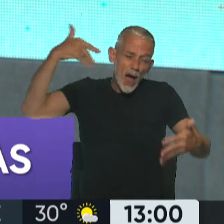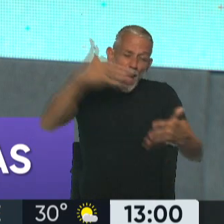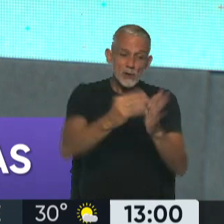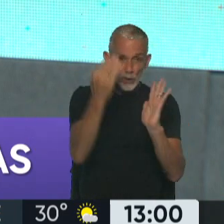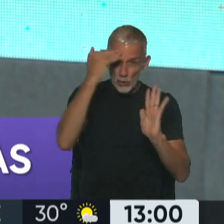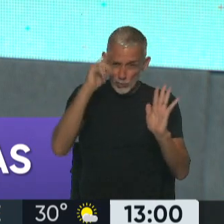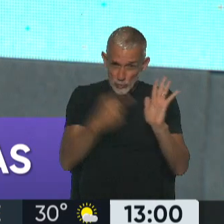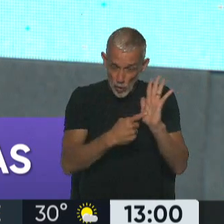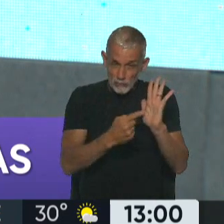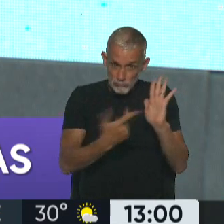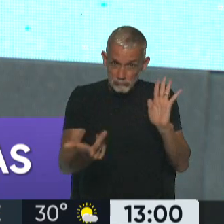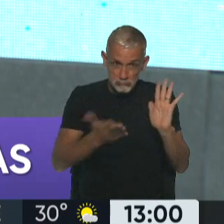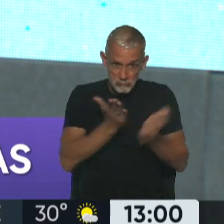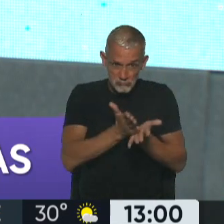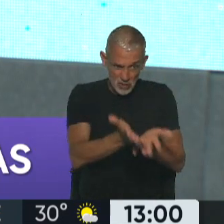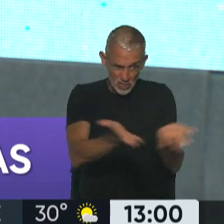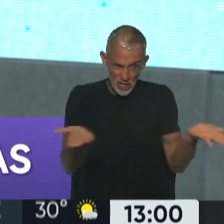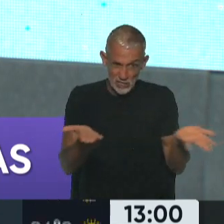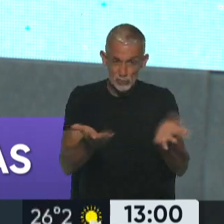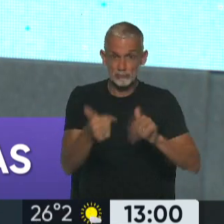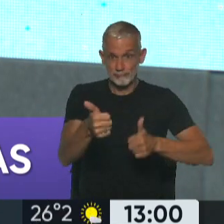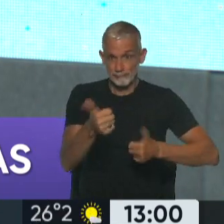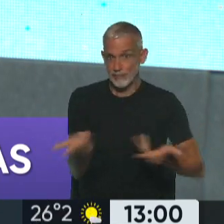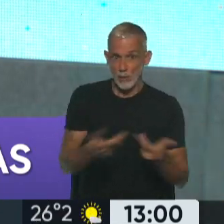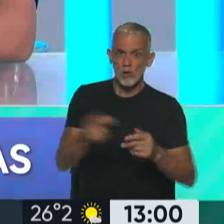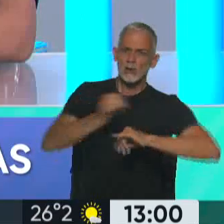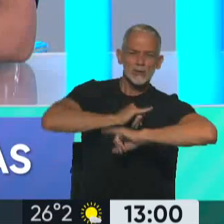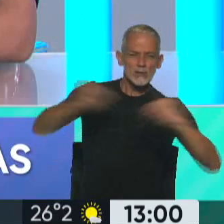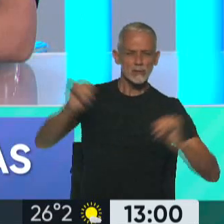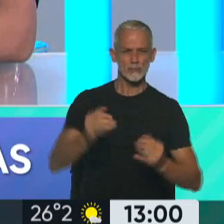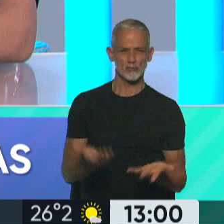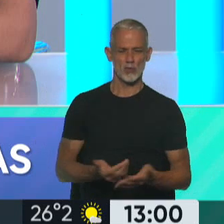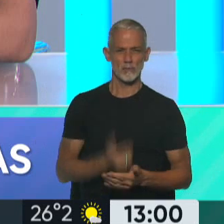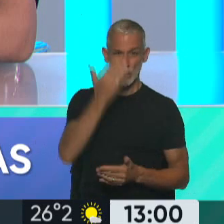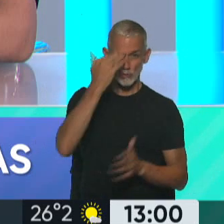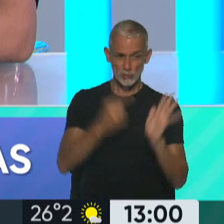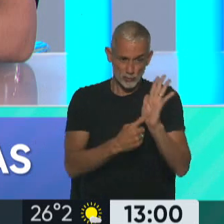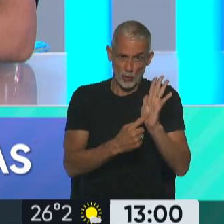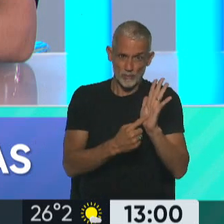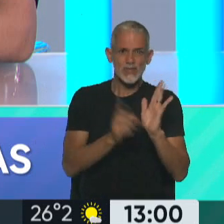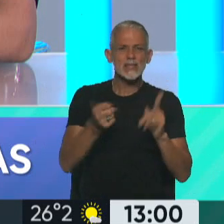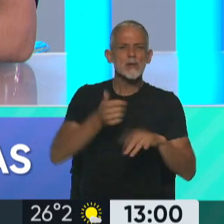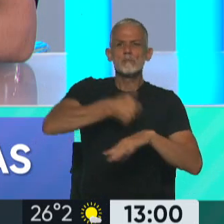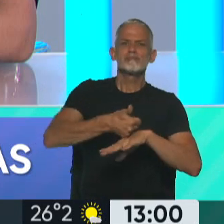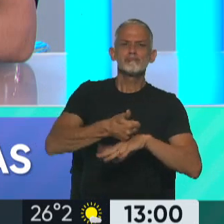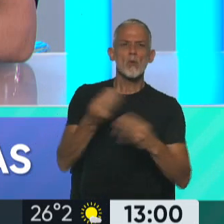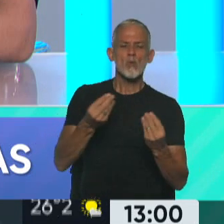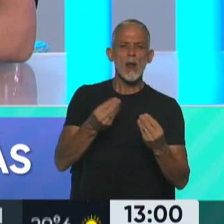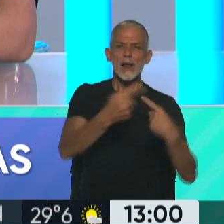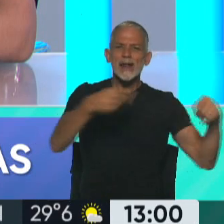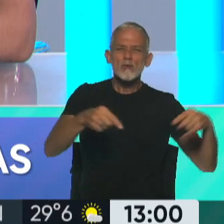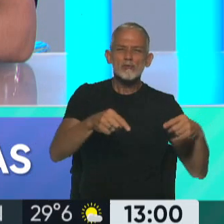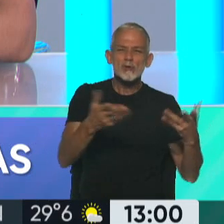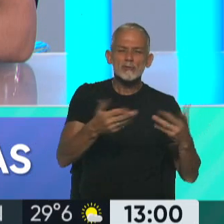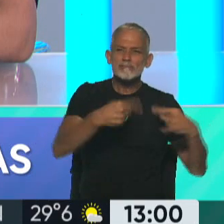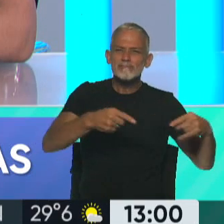la Constitución Nacional y está bueno que lo traigamos y que lo difundamos, ¿no? También la participación en la gestión de sus recursos